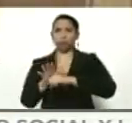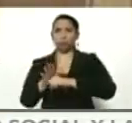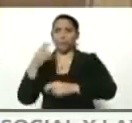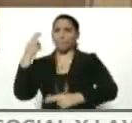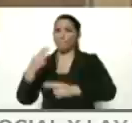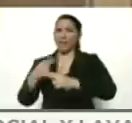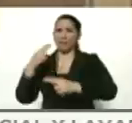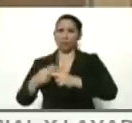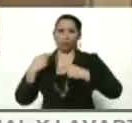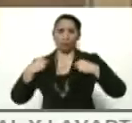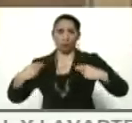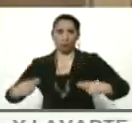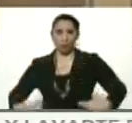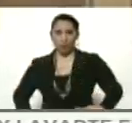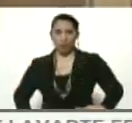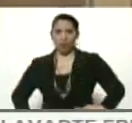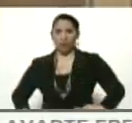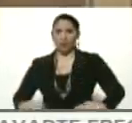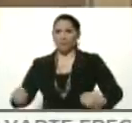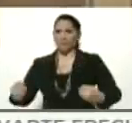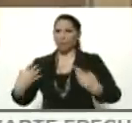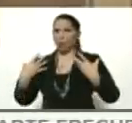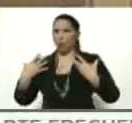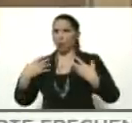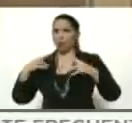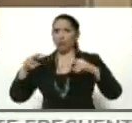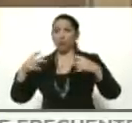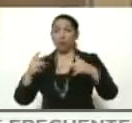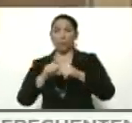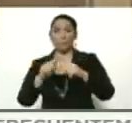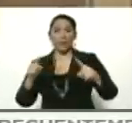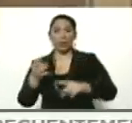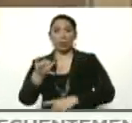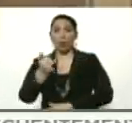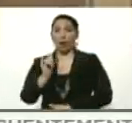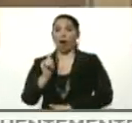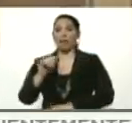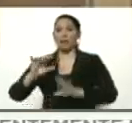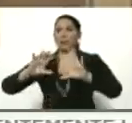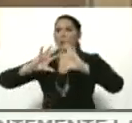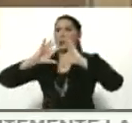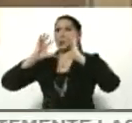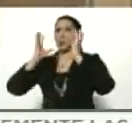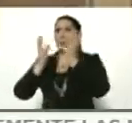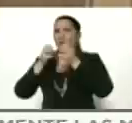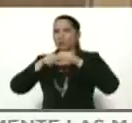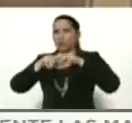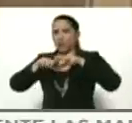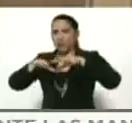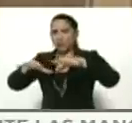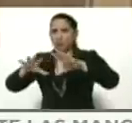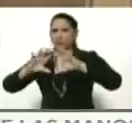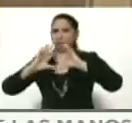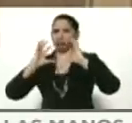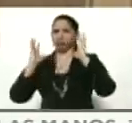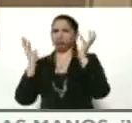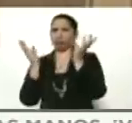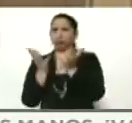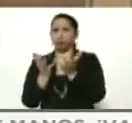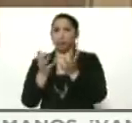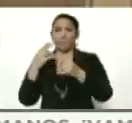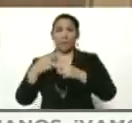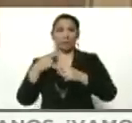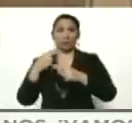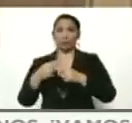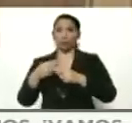la humanidad. Es un virus nuevo, pero que ya existe en el mundo. Tan peligrosa para la humanidad es